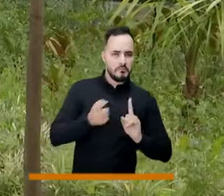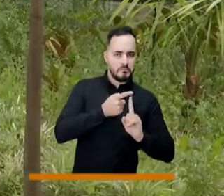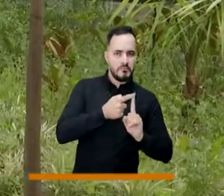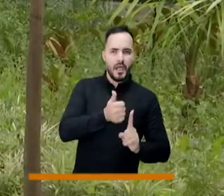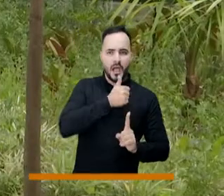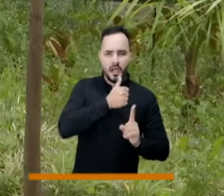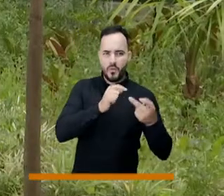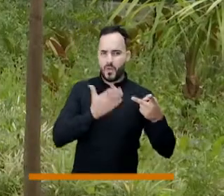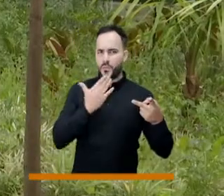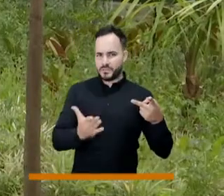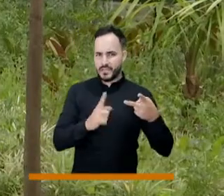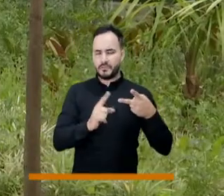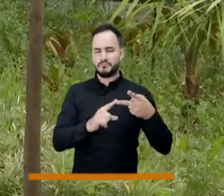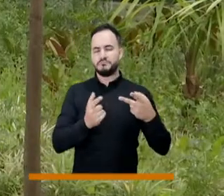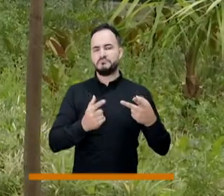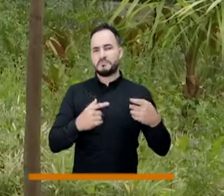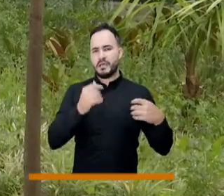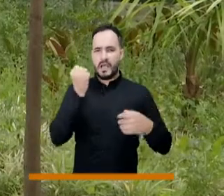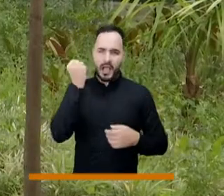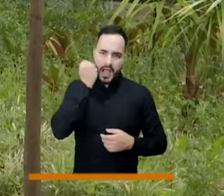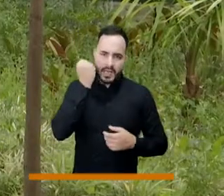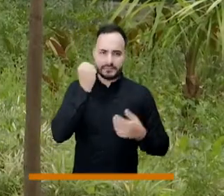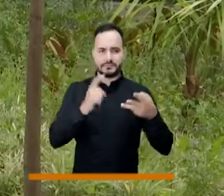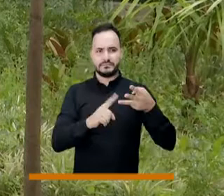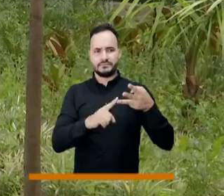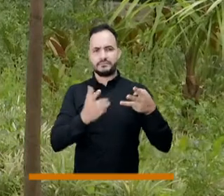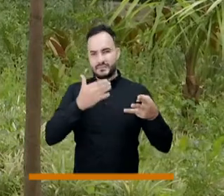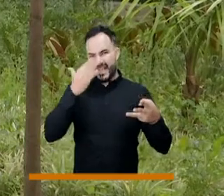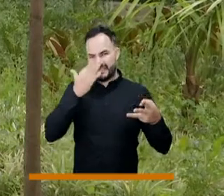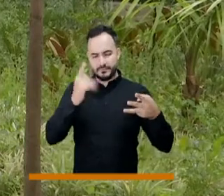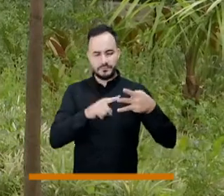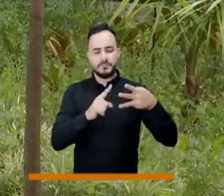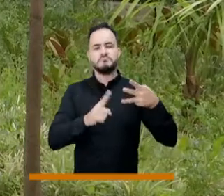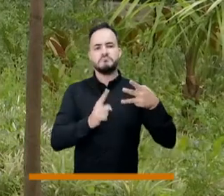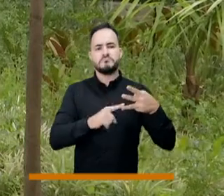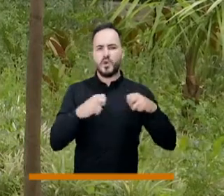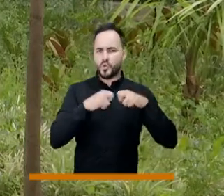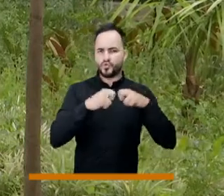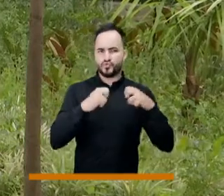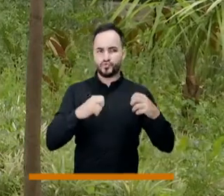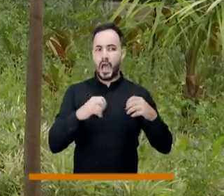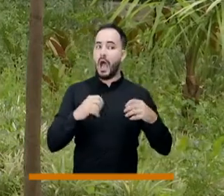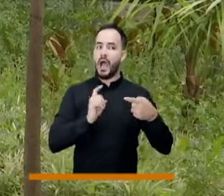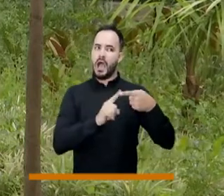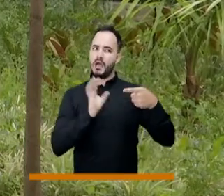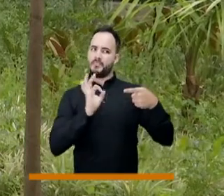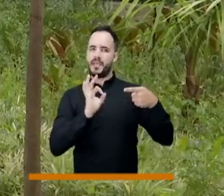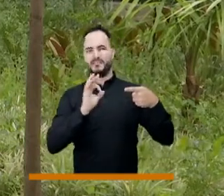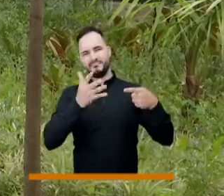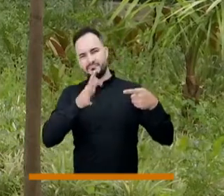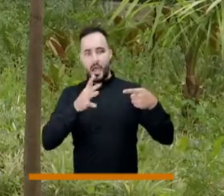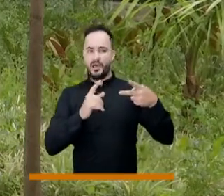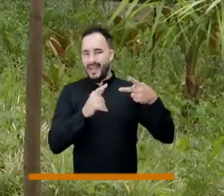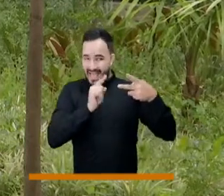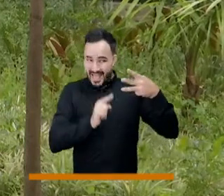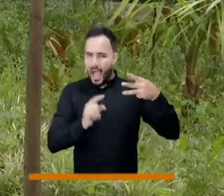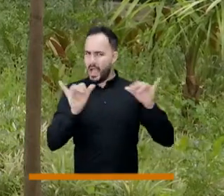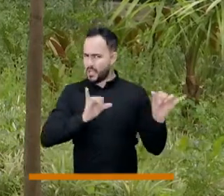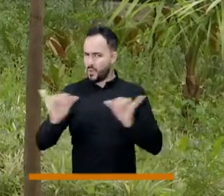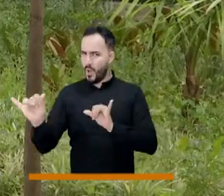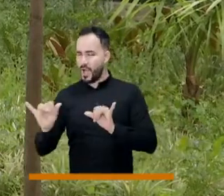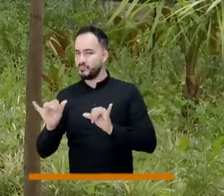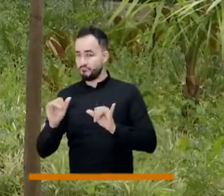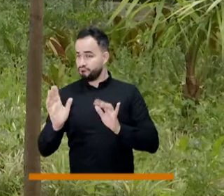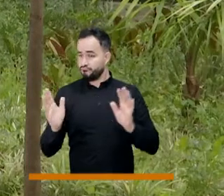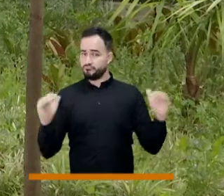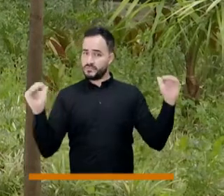en comparación a otros servicios públicos como el agua, el gas, la electricidad? Es la pregunta que tenemos para ustedes y tenemos una encuesta